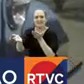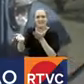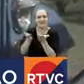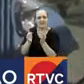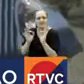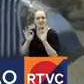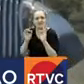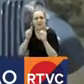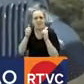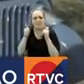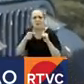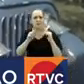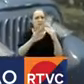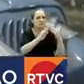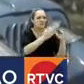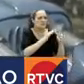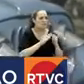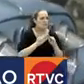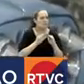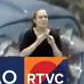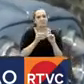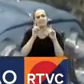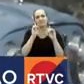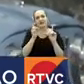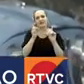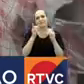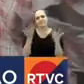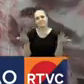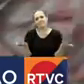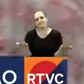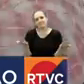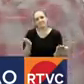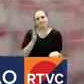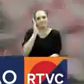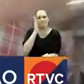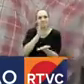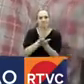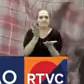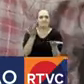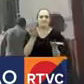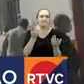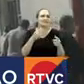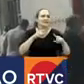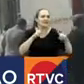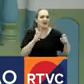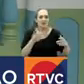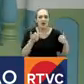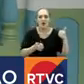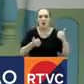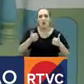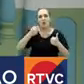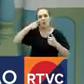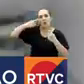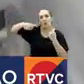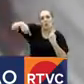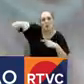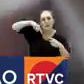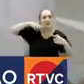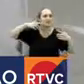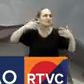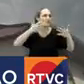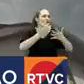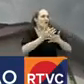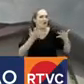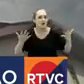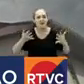agua veredal. Hasta que vino el cuento este del turismo, y el cuento del paisaje cultural cafetero.